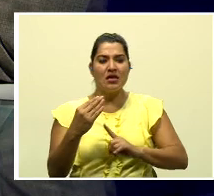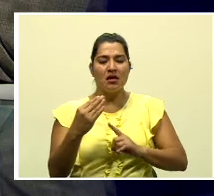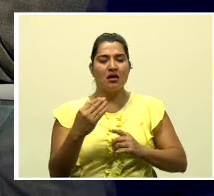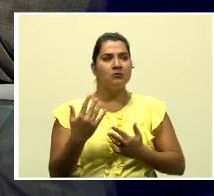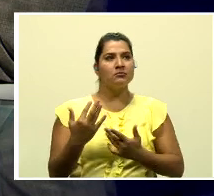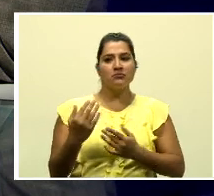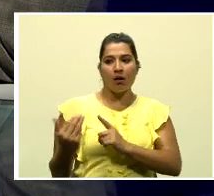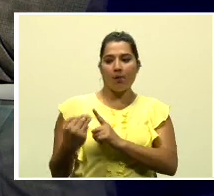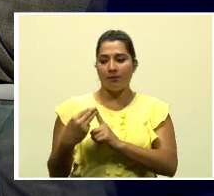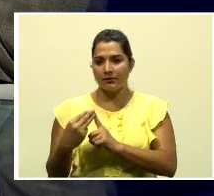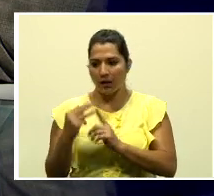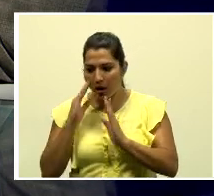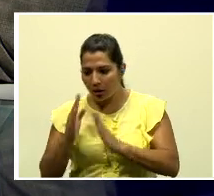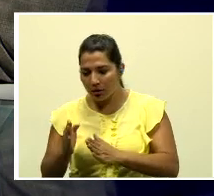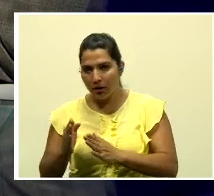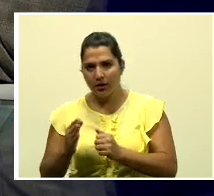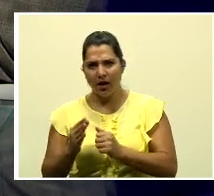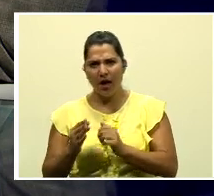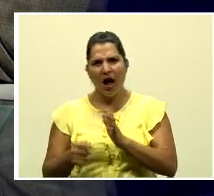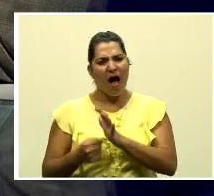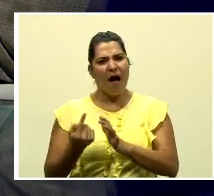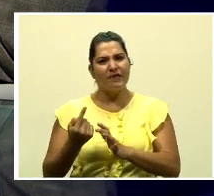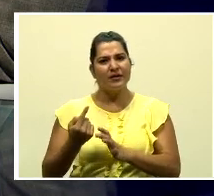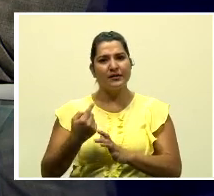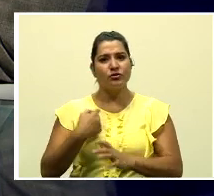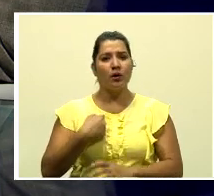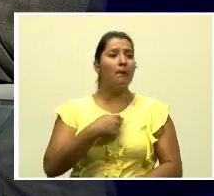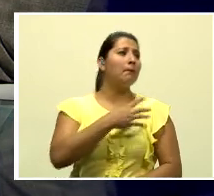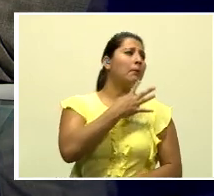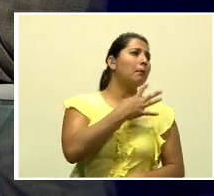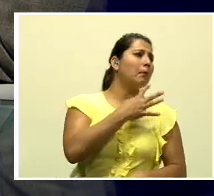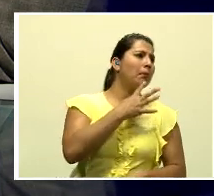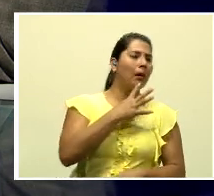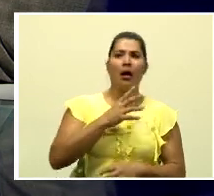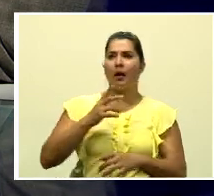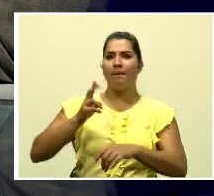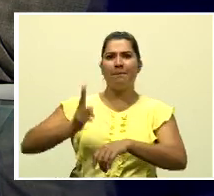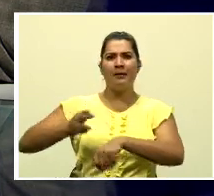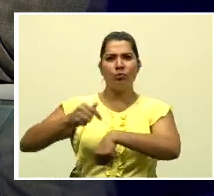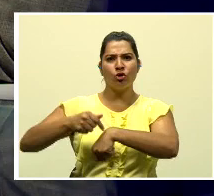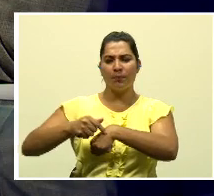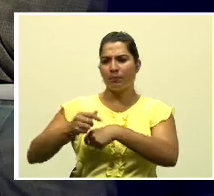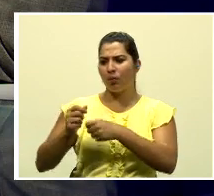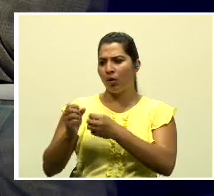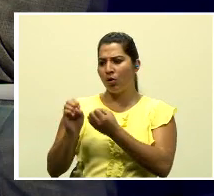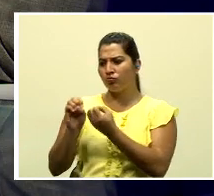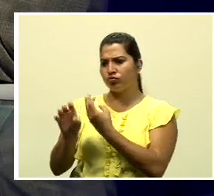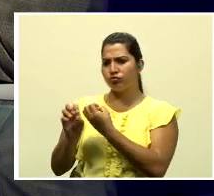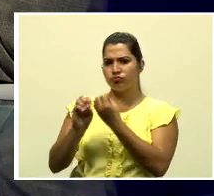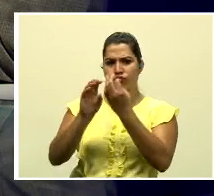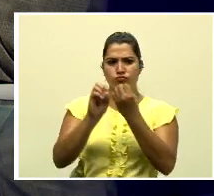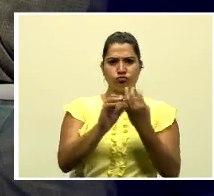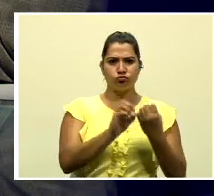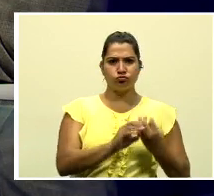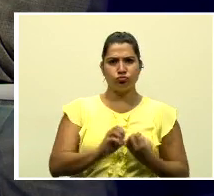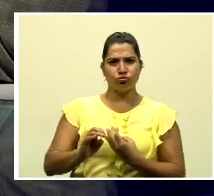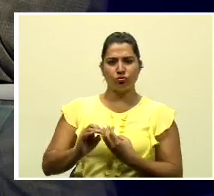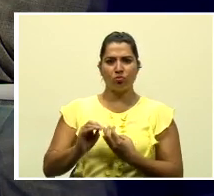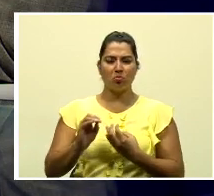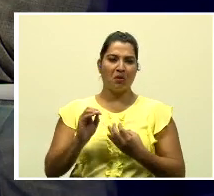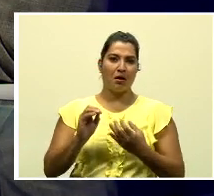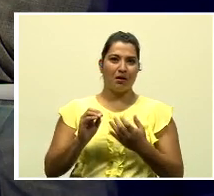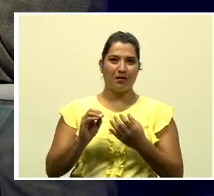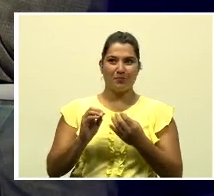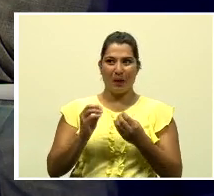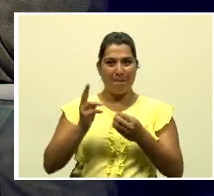un mensaje y estoy hablando con una persona y a la vez con varias más que están fuera de este ámbito físico, que están en el